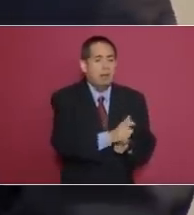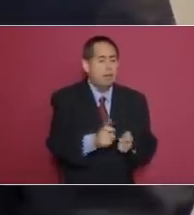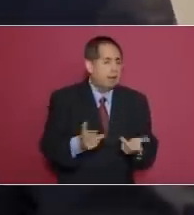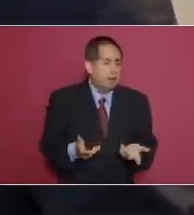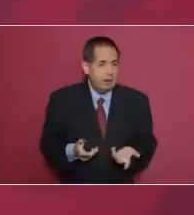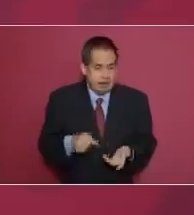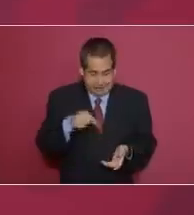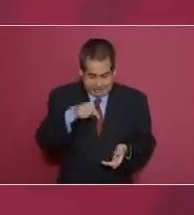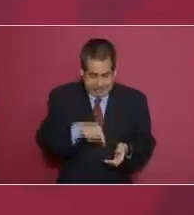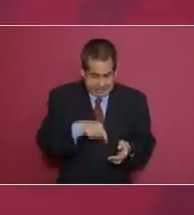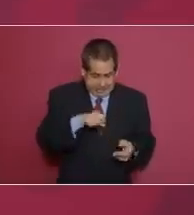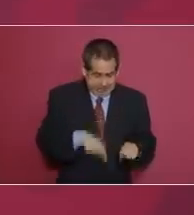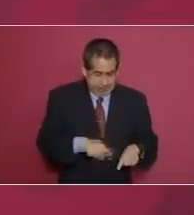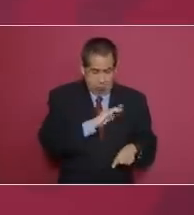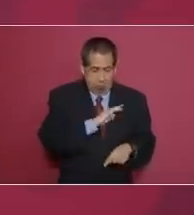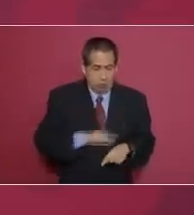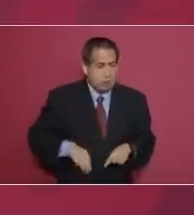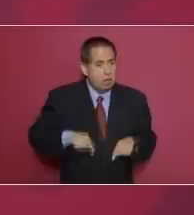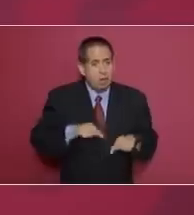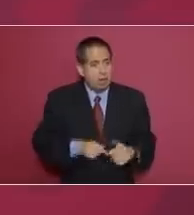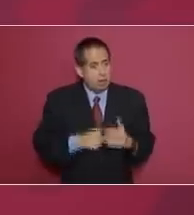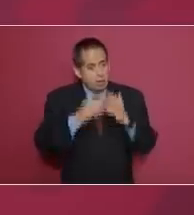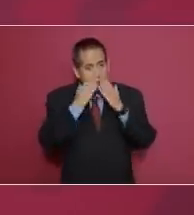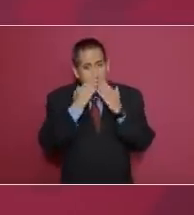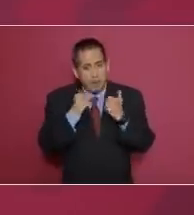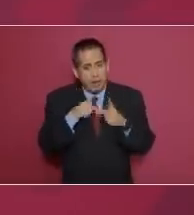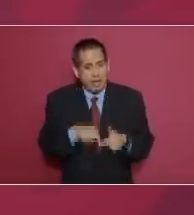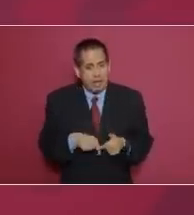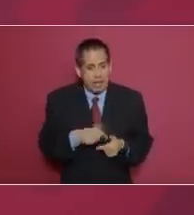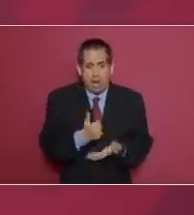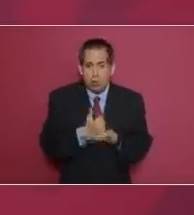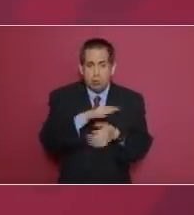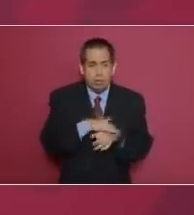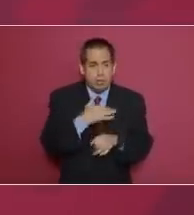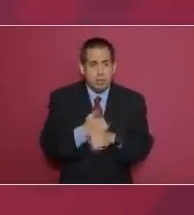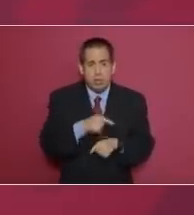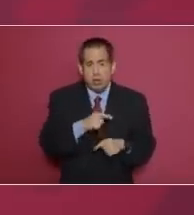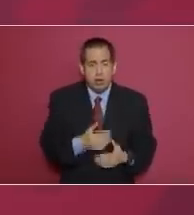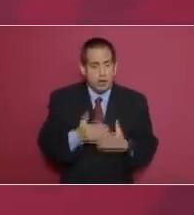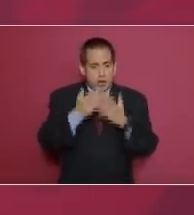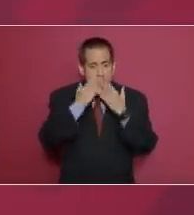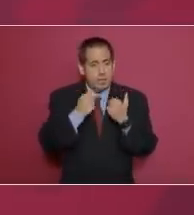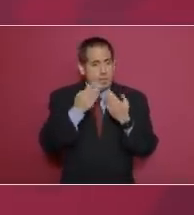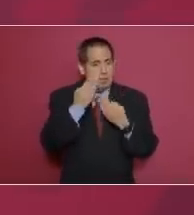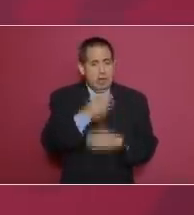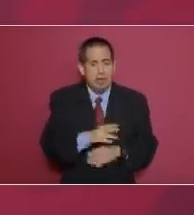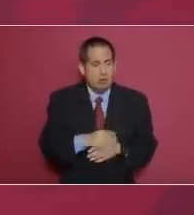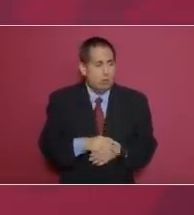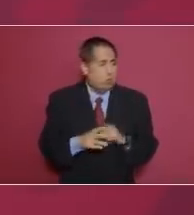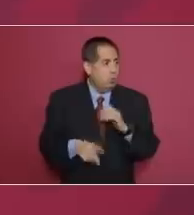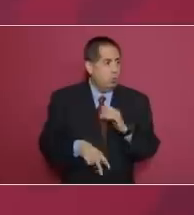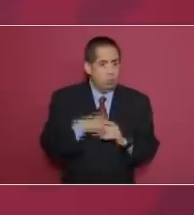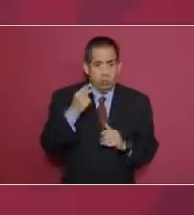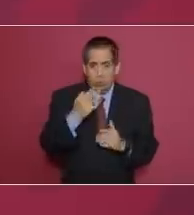en el municipio donde está el ayuntamiento no